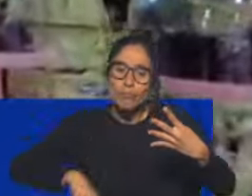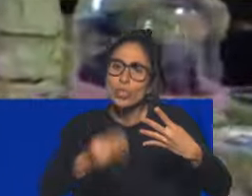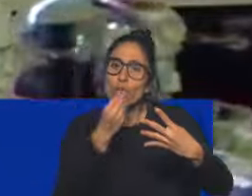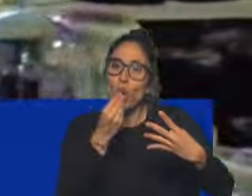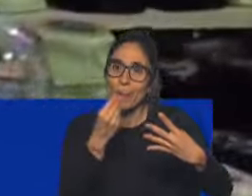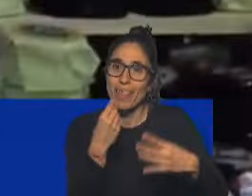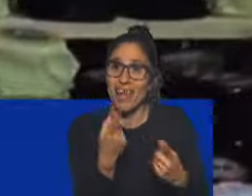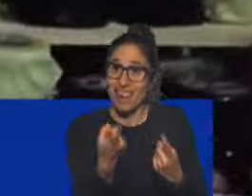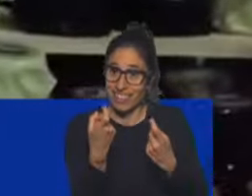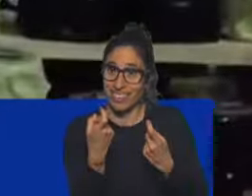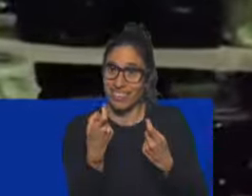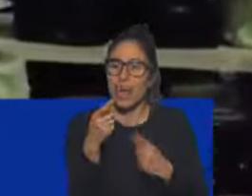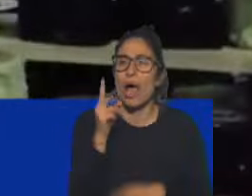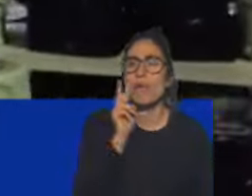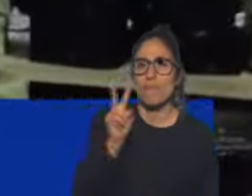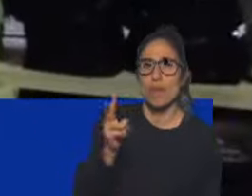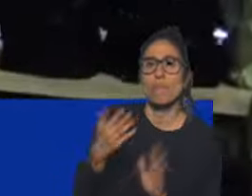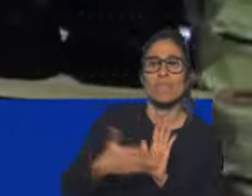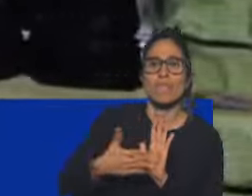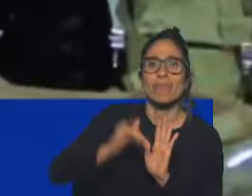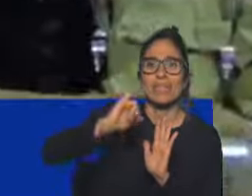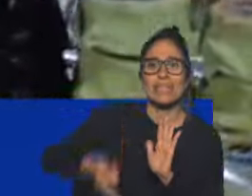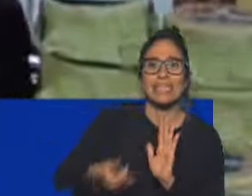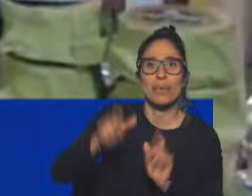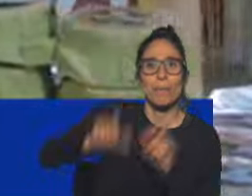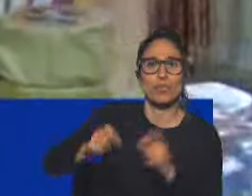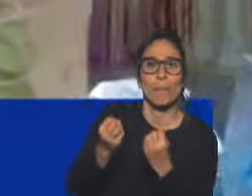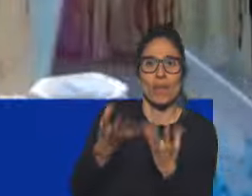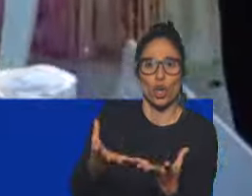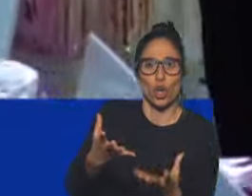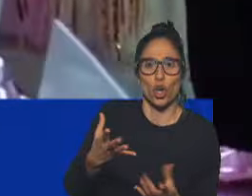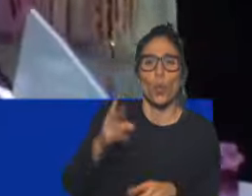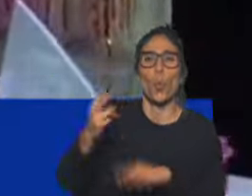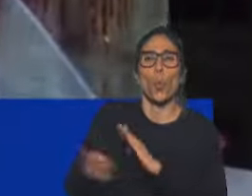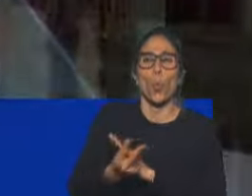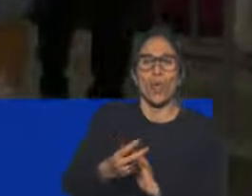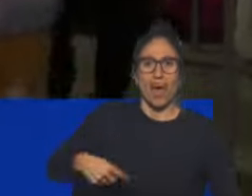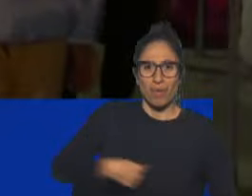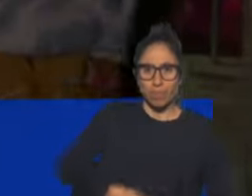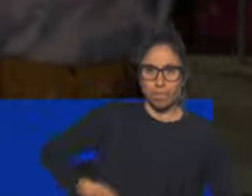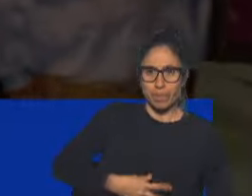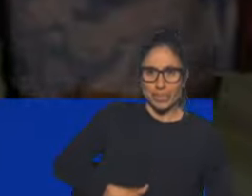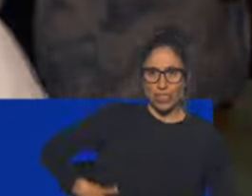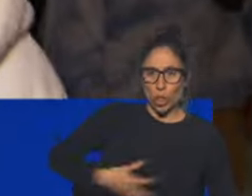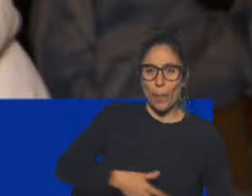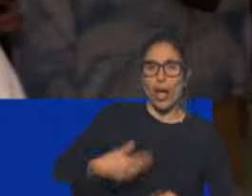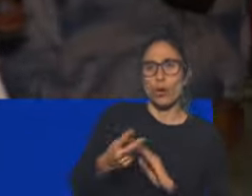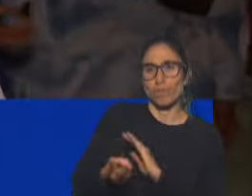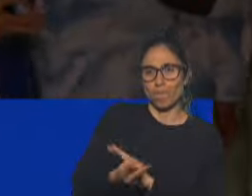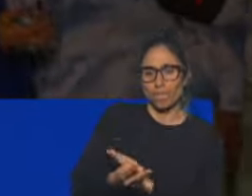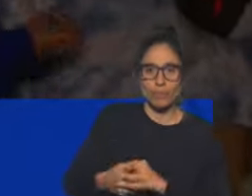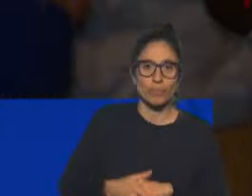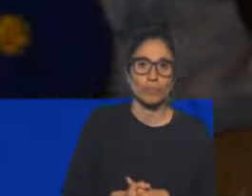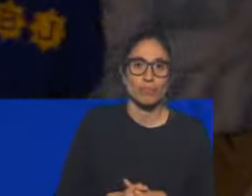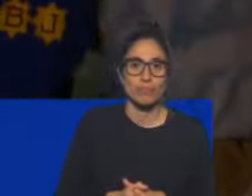hace mejor a la gente, ¿no? Porque como mejor para el estómago y demás. Recorriendo un poquito, sí, viendo los alfajores, probando un